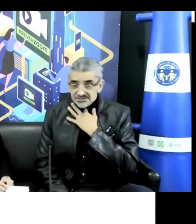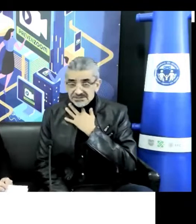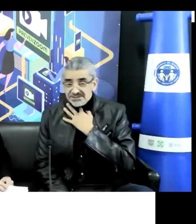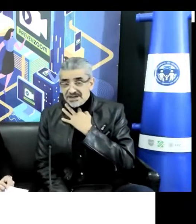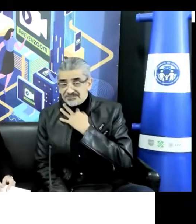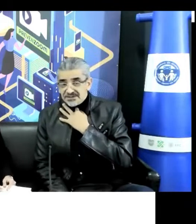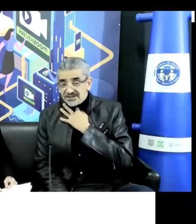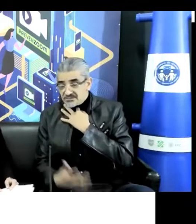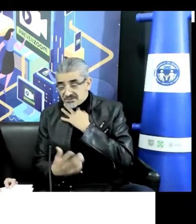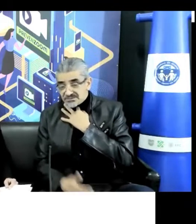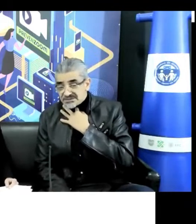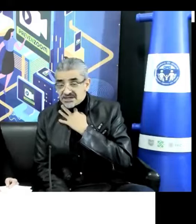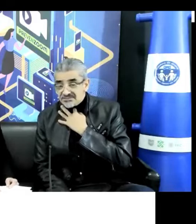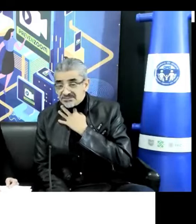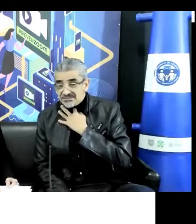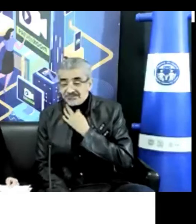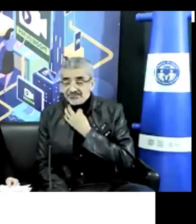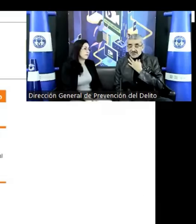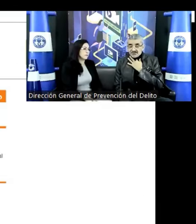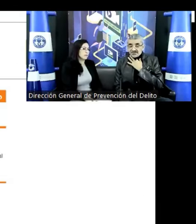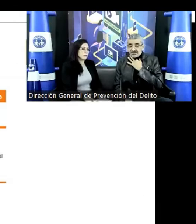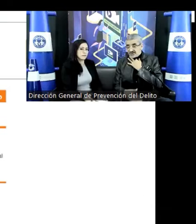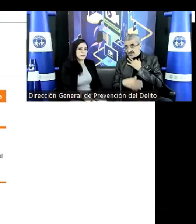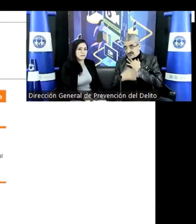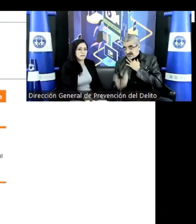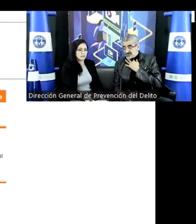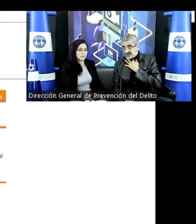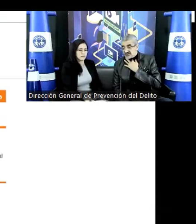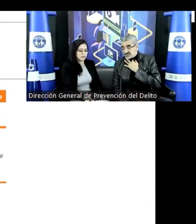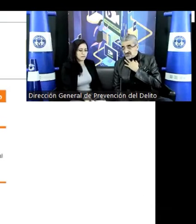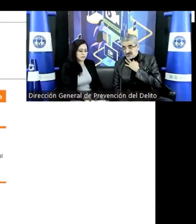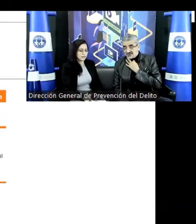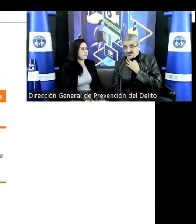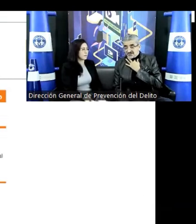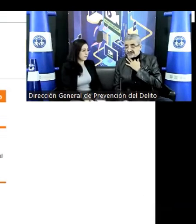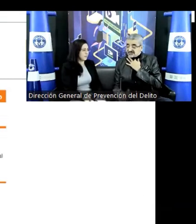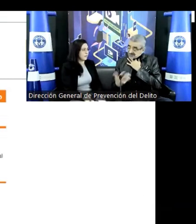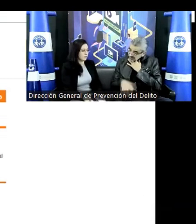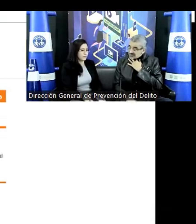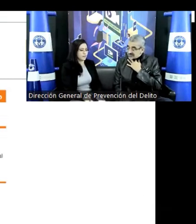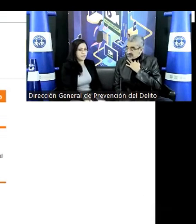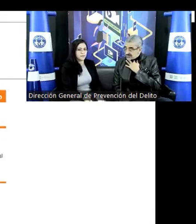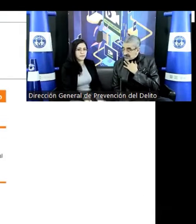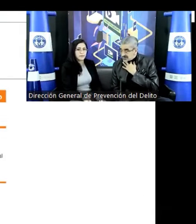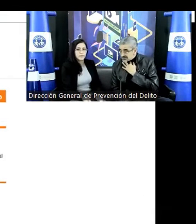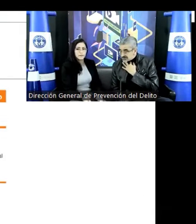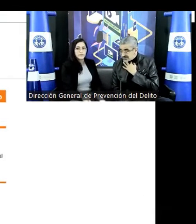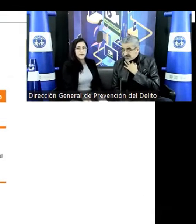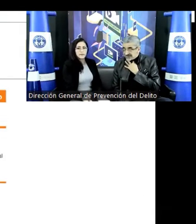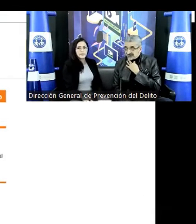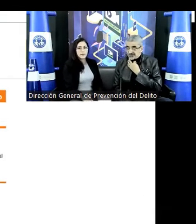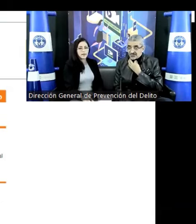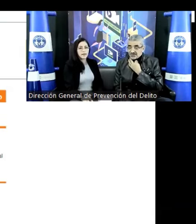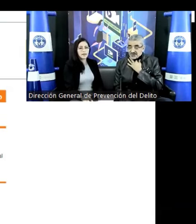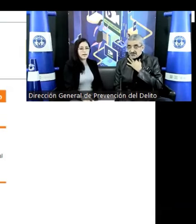Bueno, Cintia, como vemos en la lámina, de acuerdo al tipo de consumo, es el tipo de tratamiento que